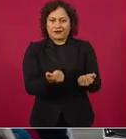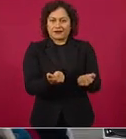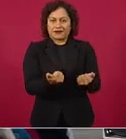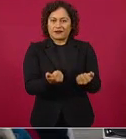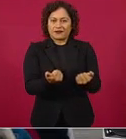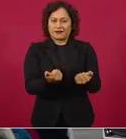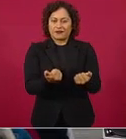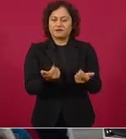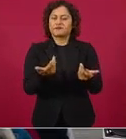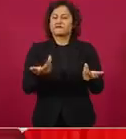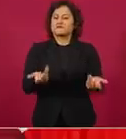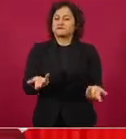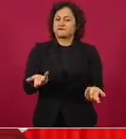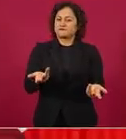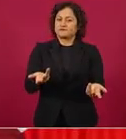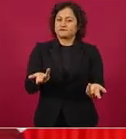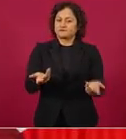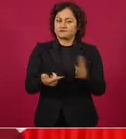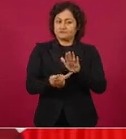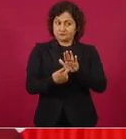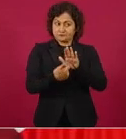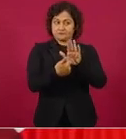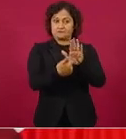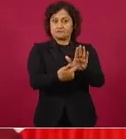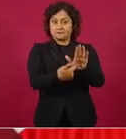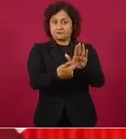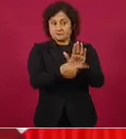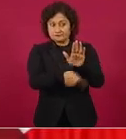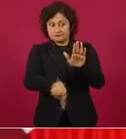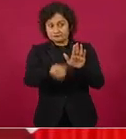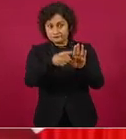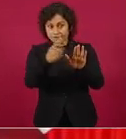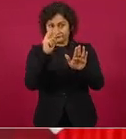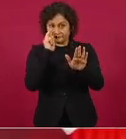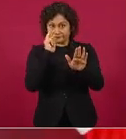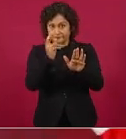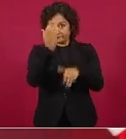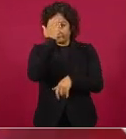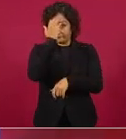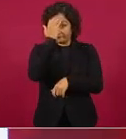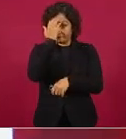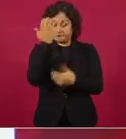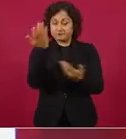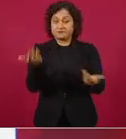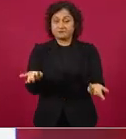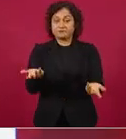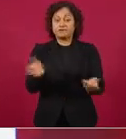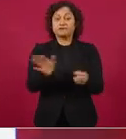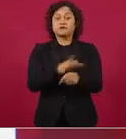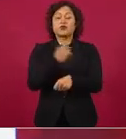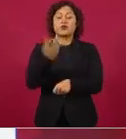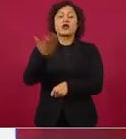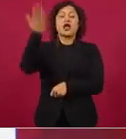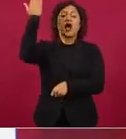Entonces, ¿cómo lo van a entender si antes no recibían nada los pobres?